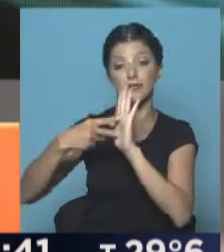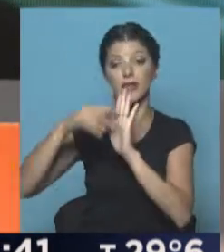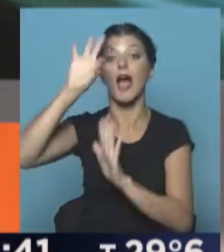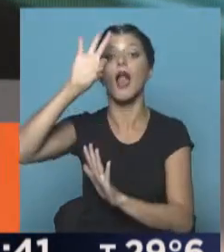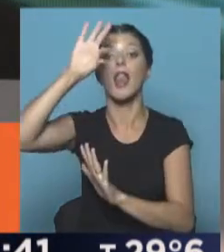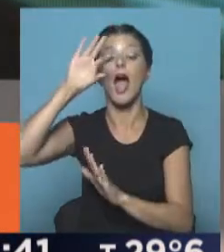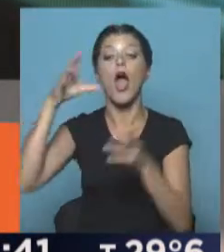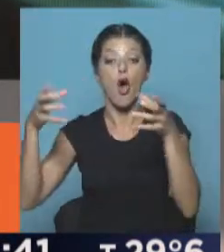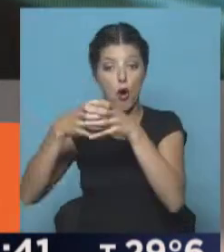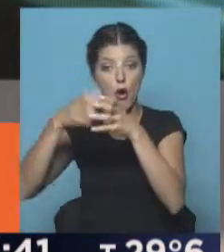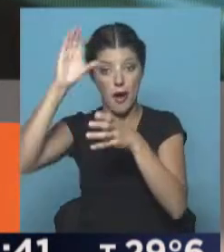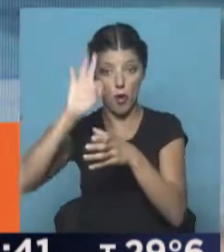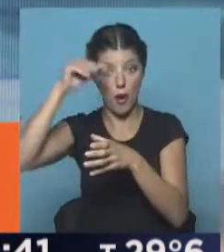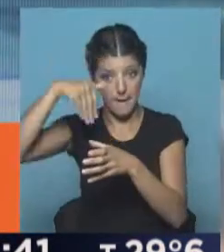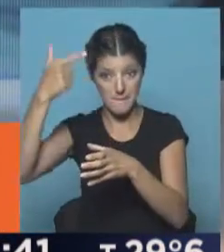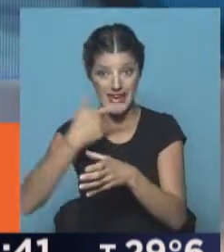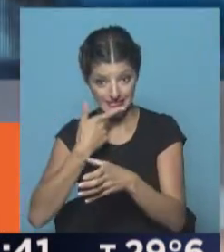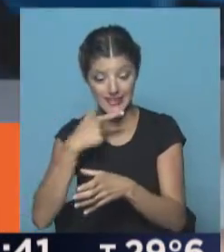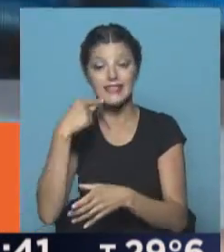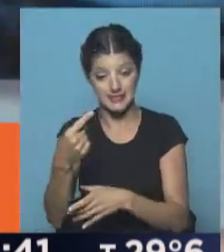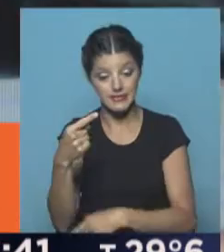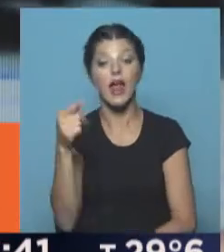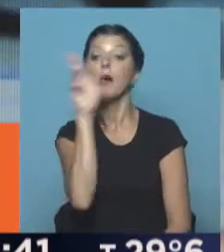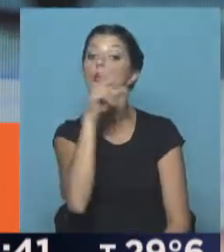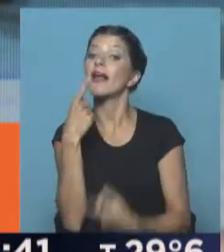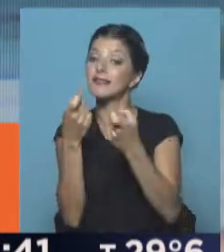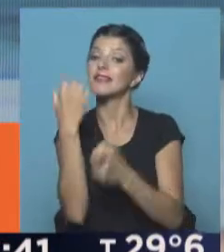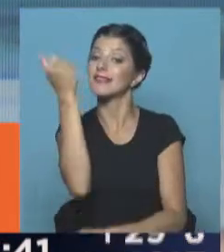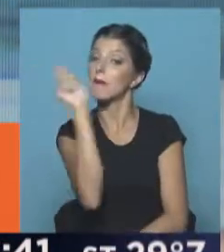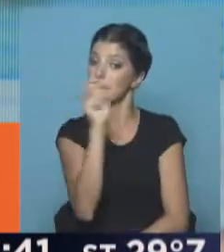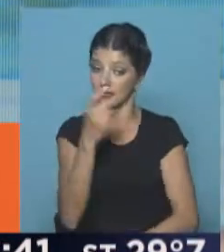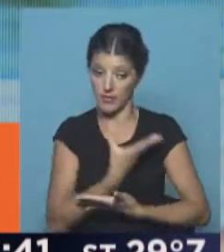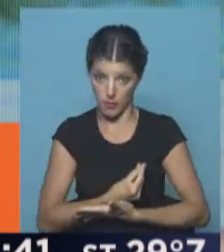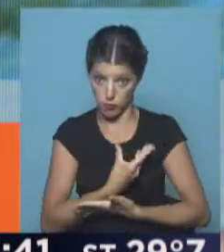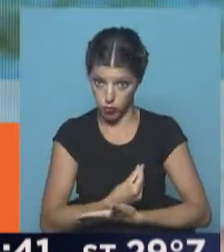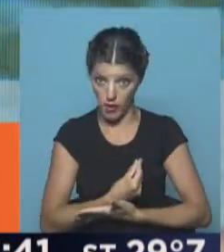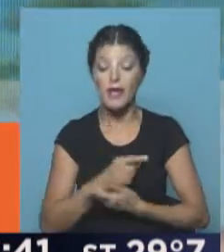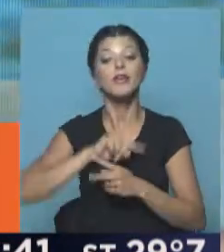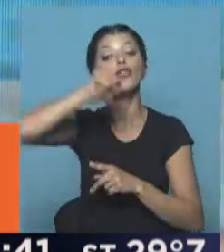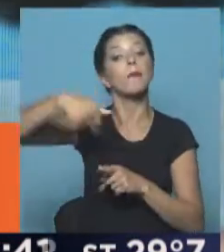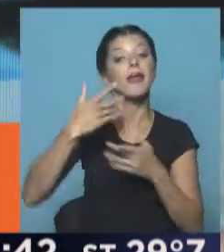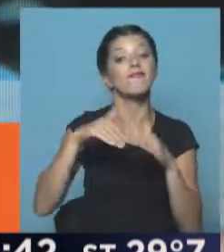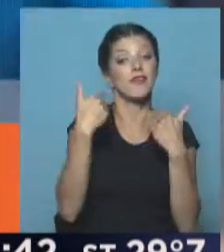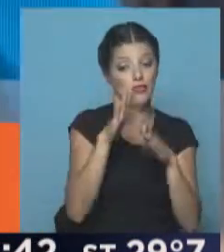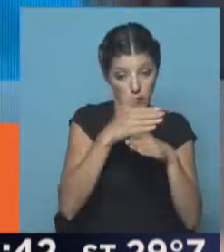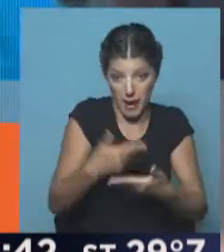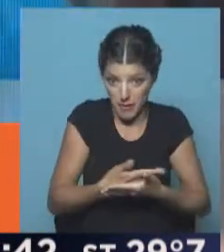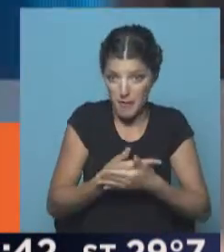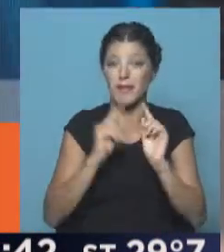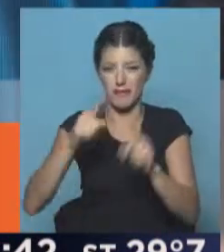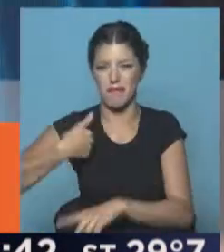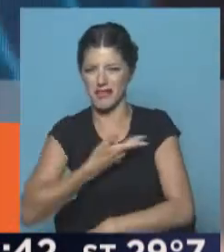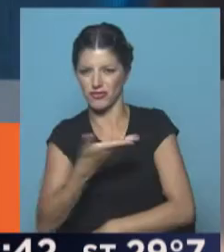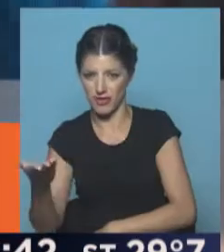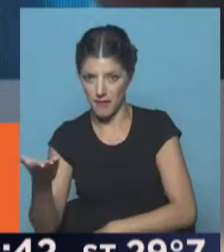dice que tiene que haber 6 meses de lactancia, y esto redunda en beneficios no solo para el chico, sino para la sociedad. ¿Por qué? Porque ese